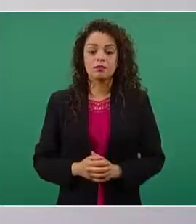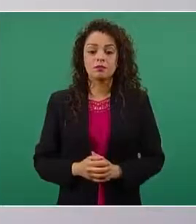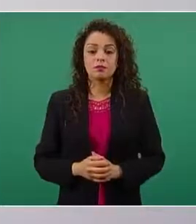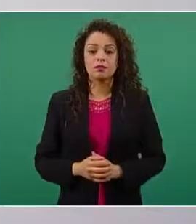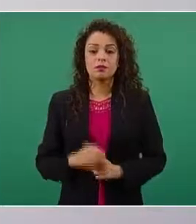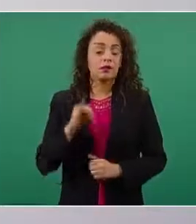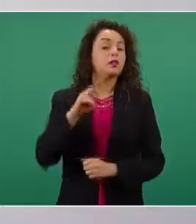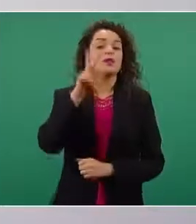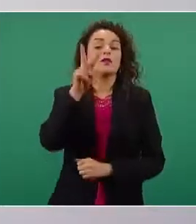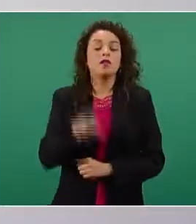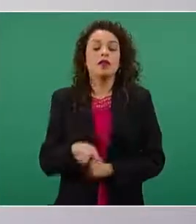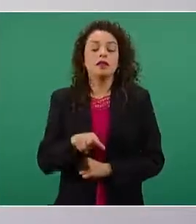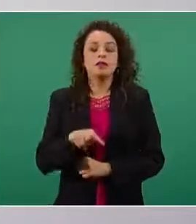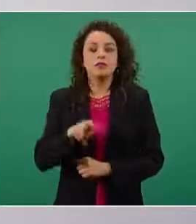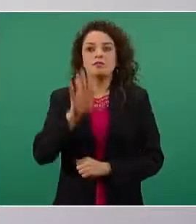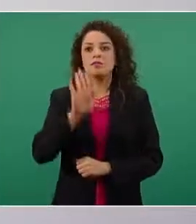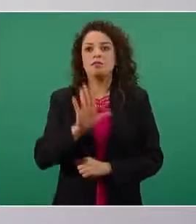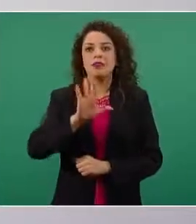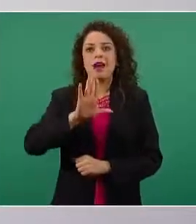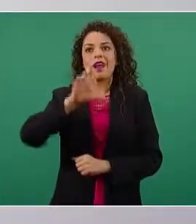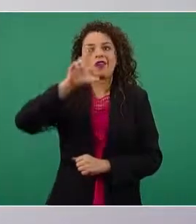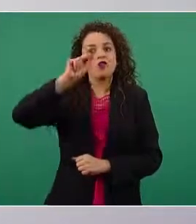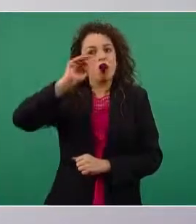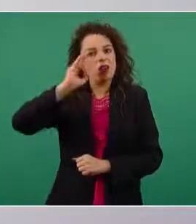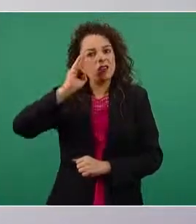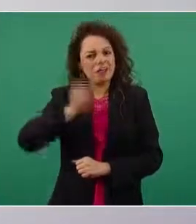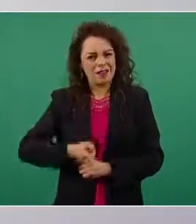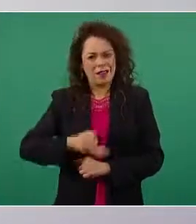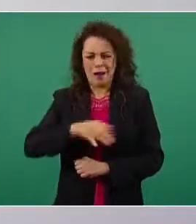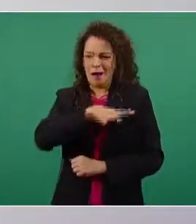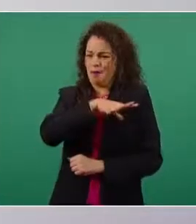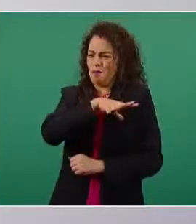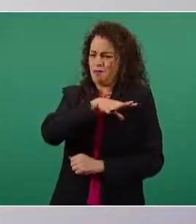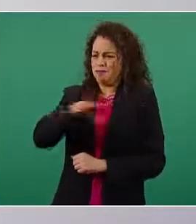increíble o inaceptable,